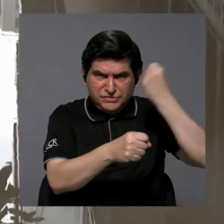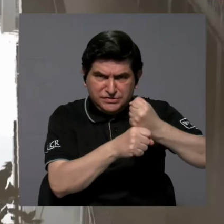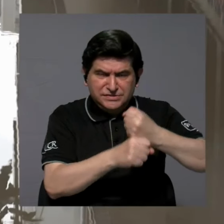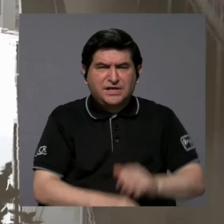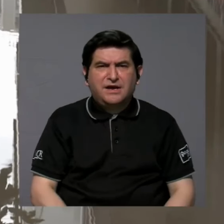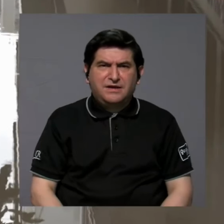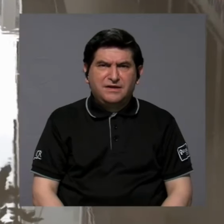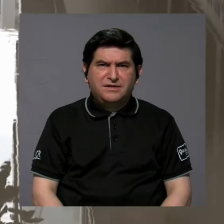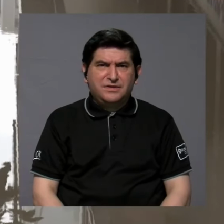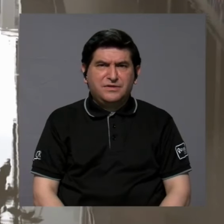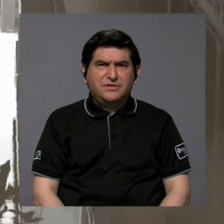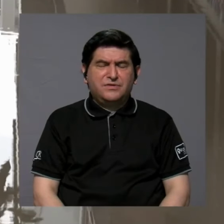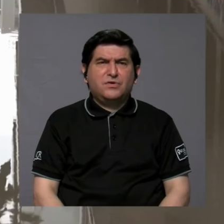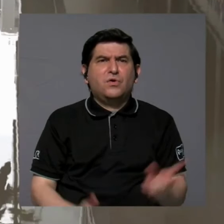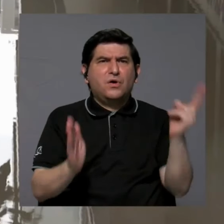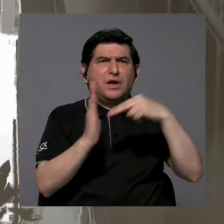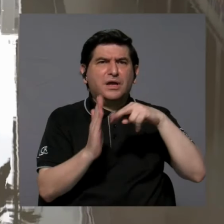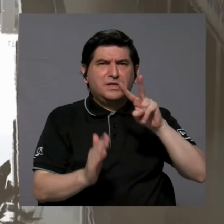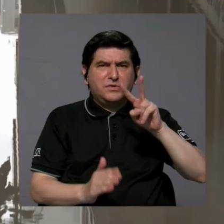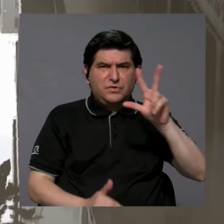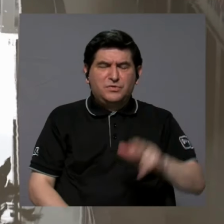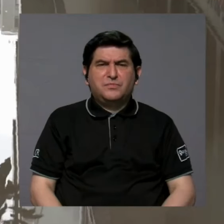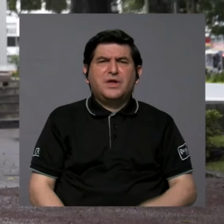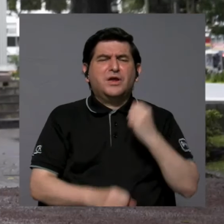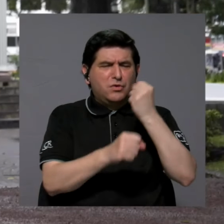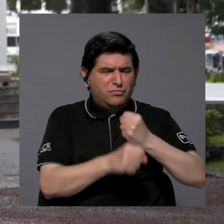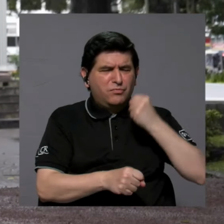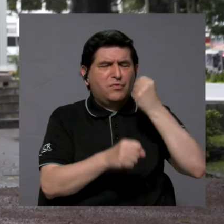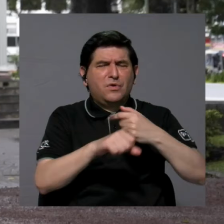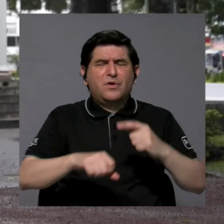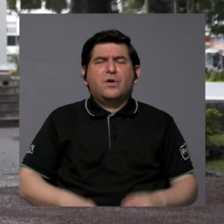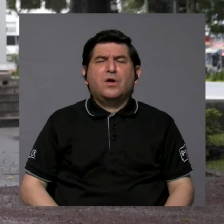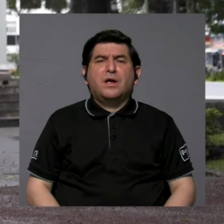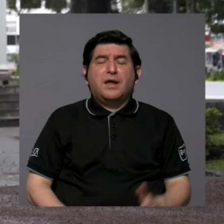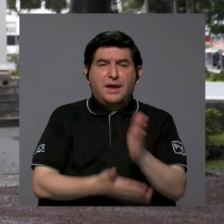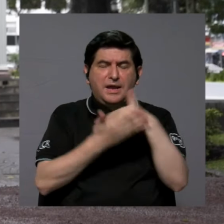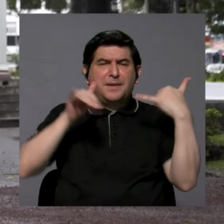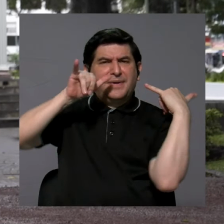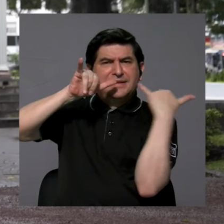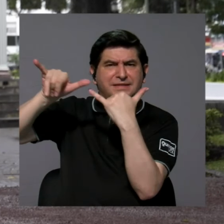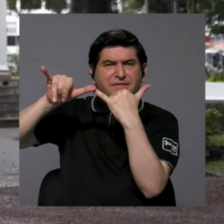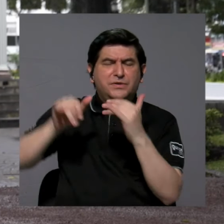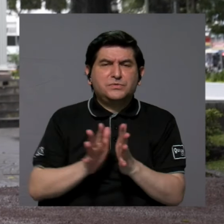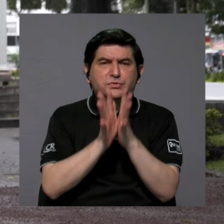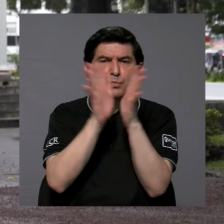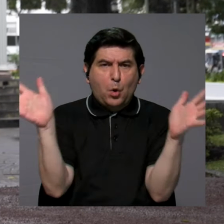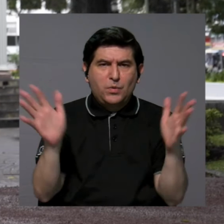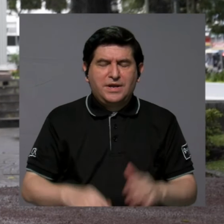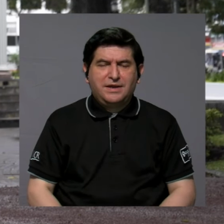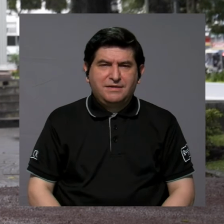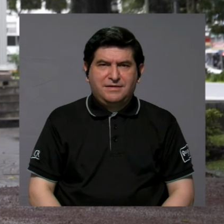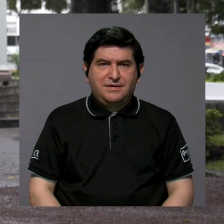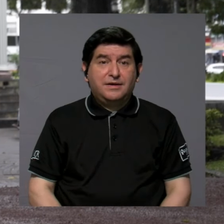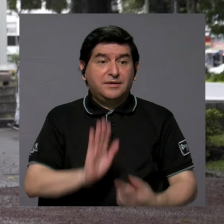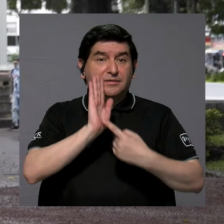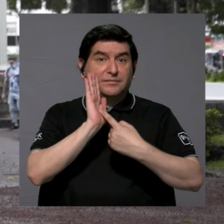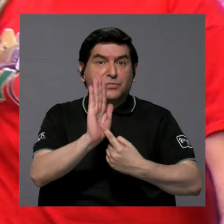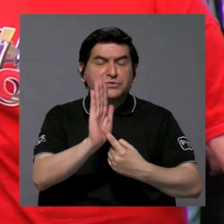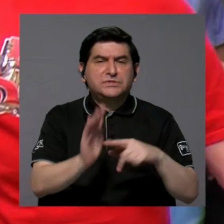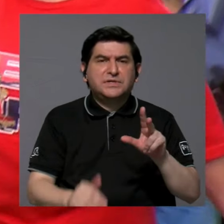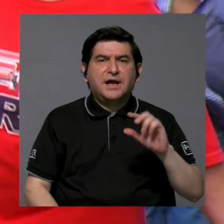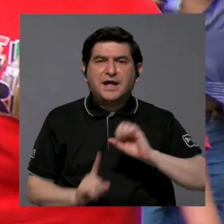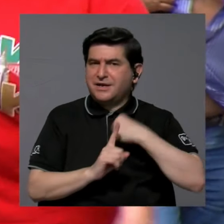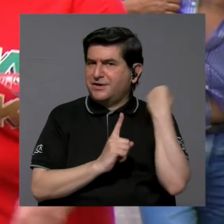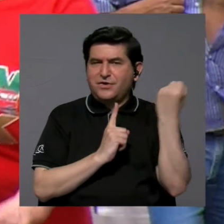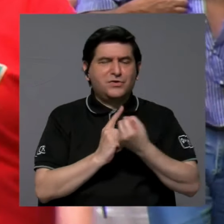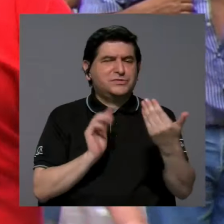este año, 2023, han logrado trabajar mucho en la parte de denuncia pública y en hacer ver que esto